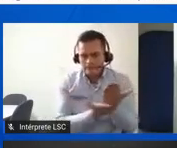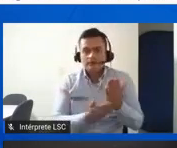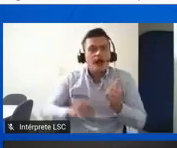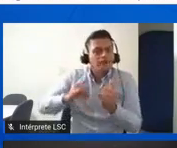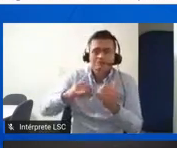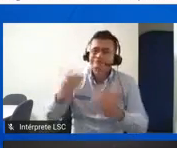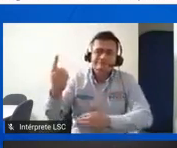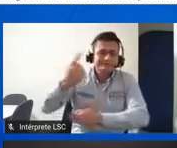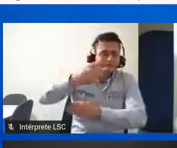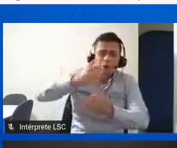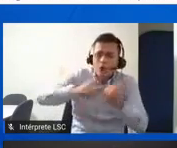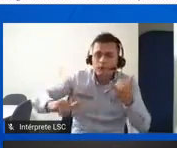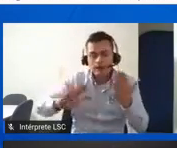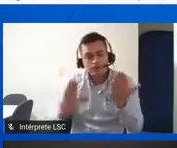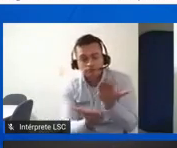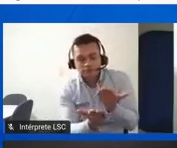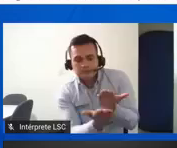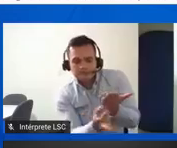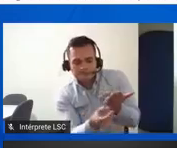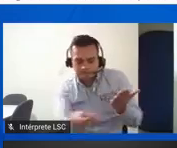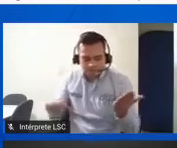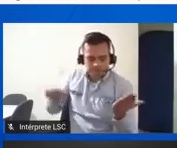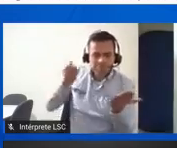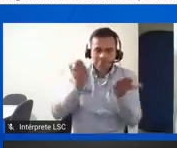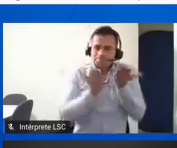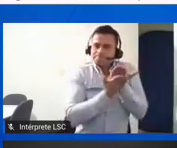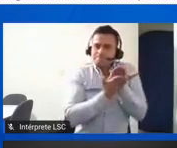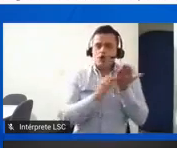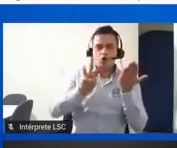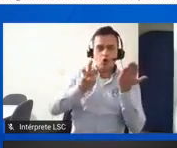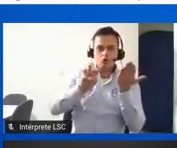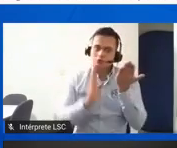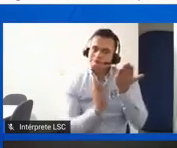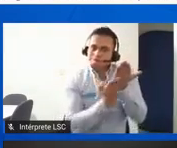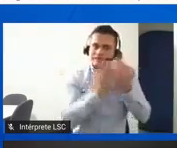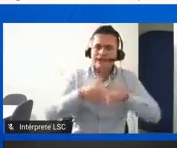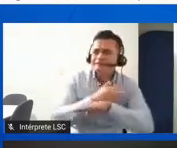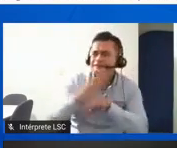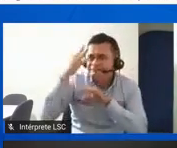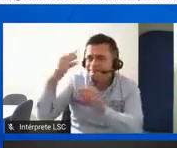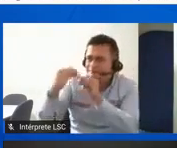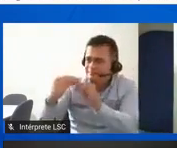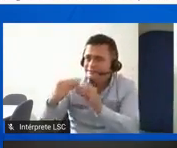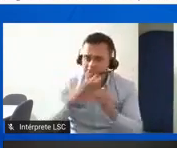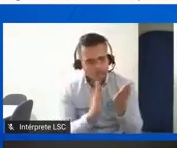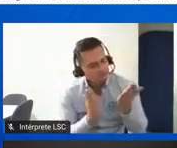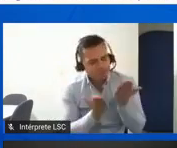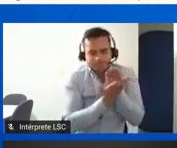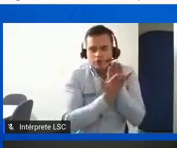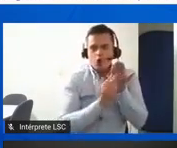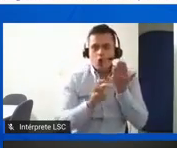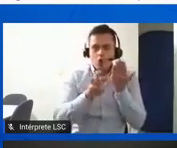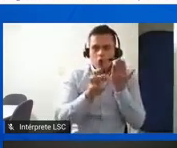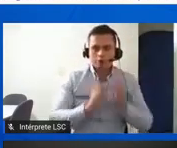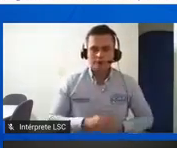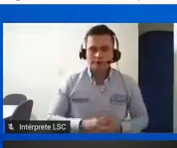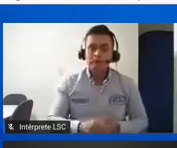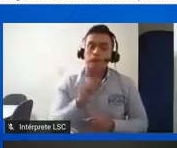en el puesto 8, después de hacer todas las conciliaciones. Y en un principio nosotros pensábamos que como se